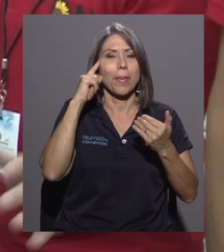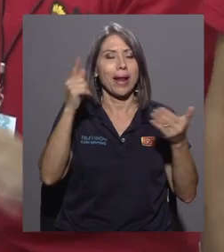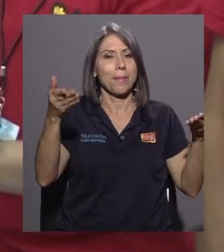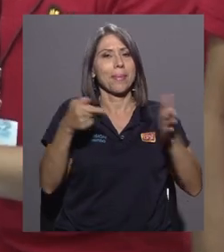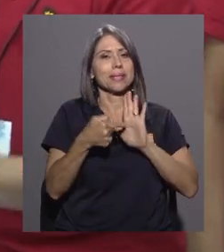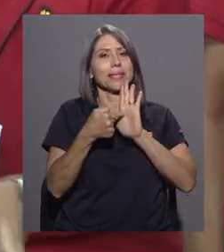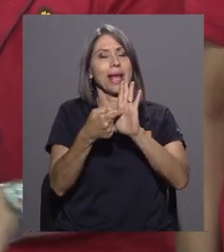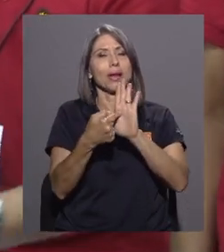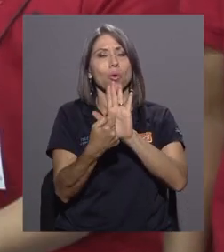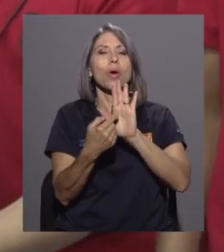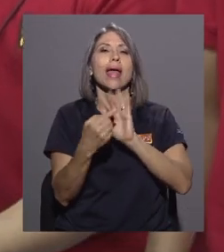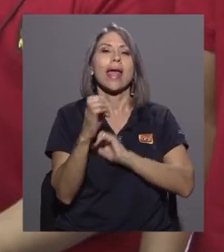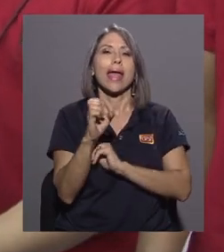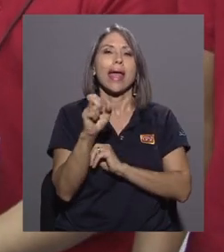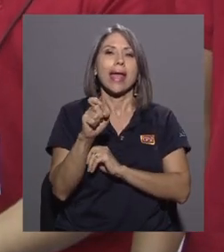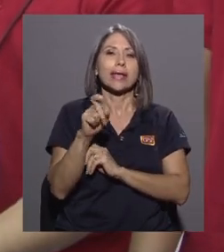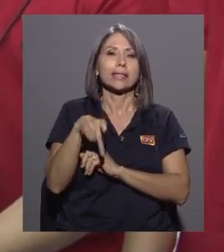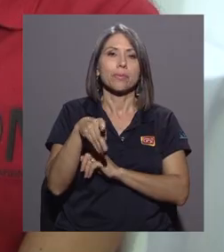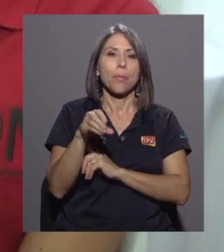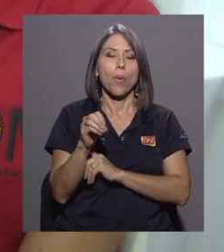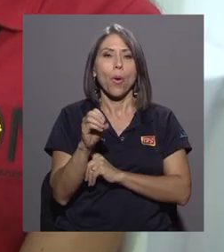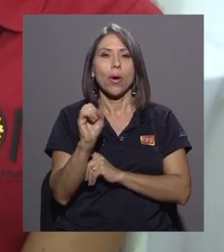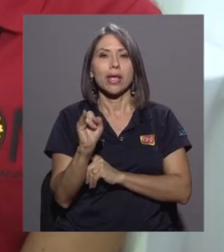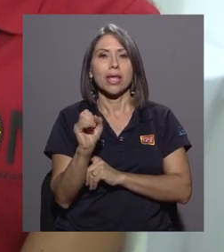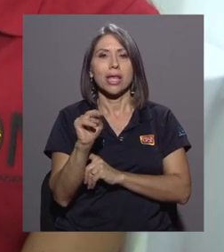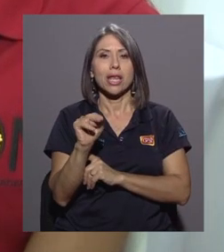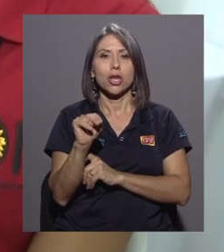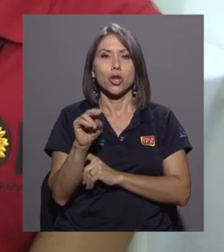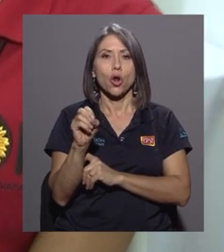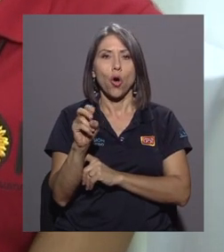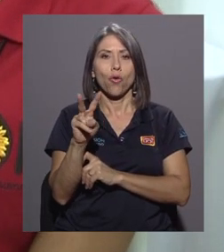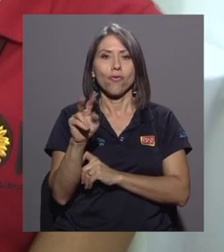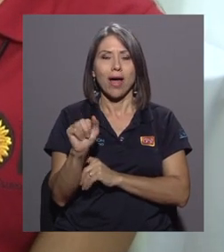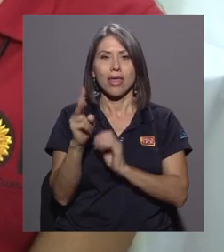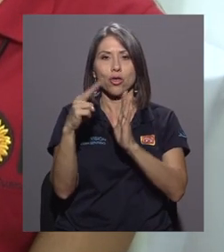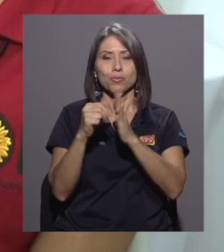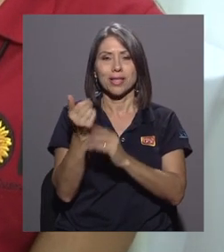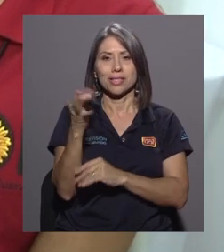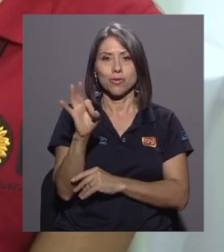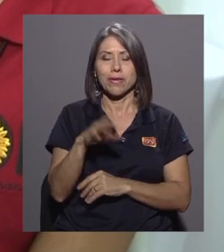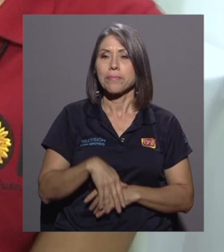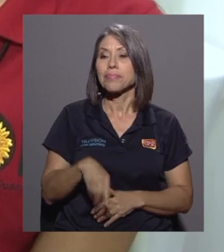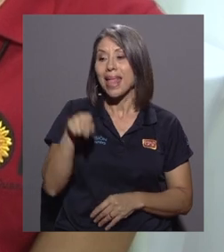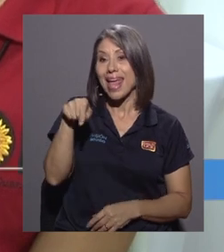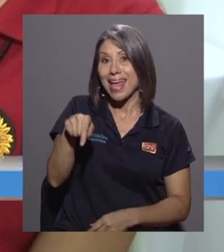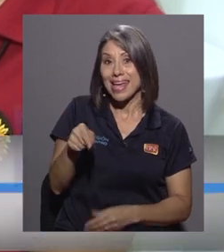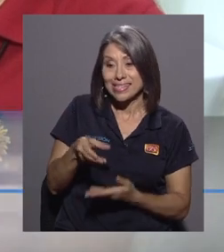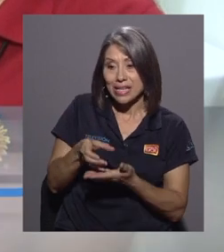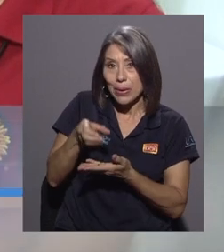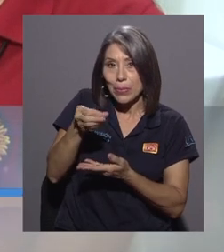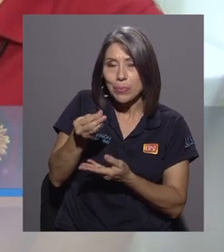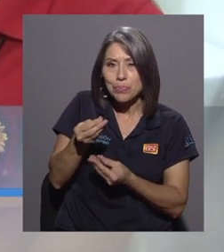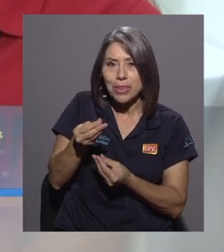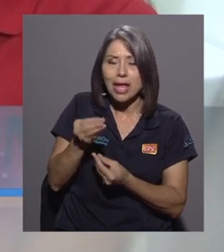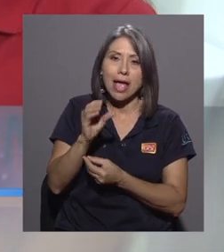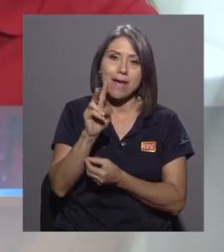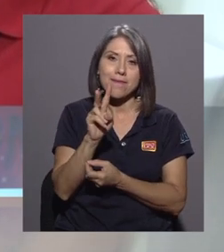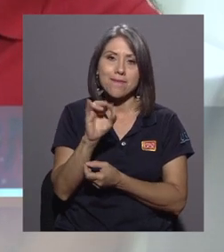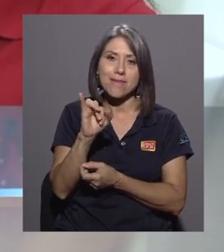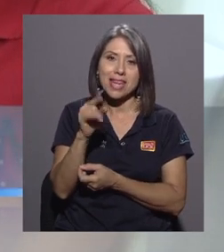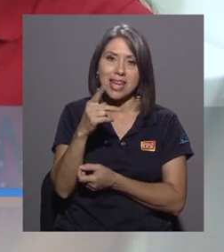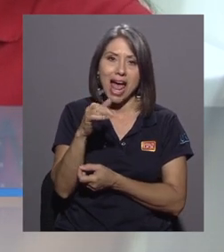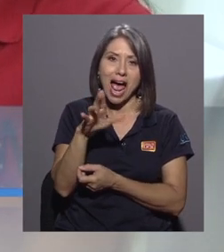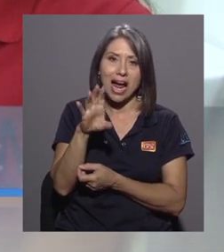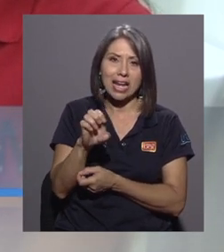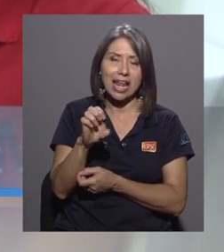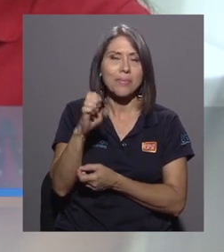Innova 2019. Este vinagre surgió de la idea de nuestros ancestros,